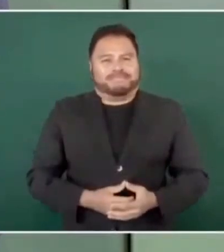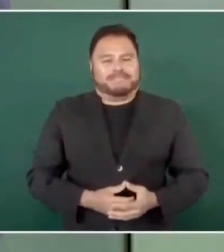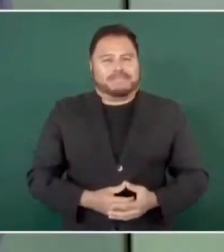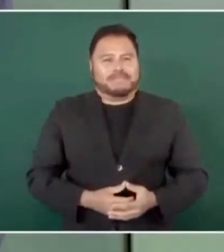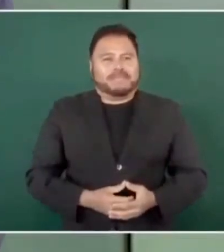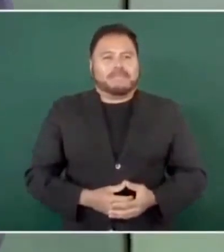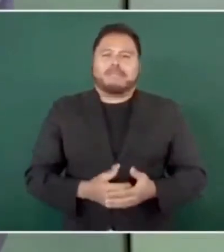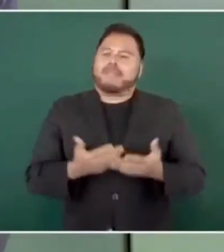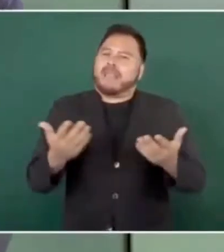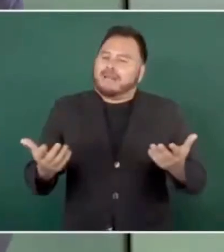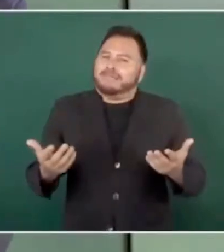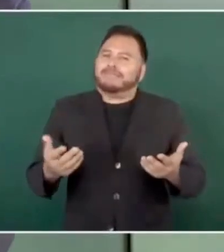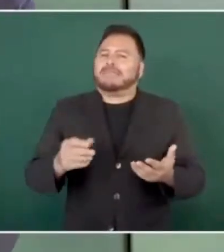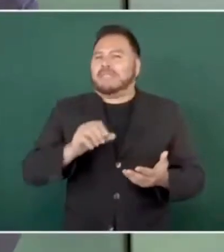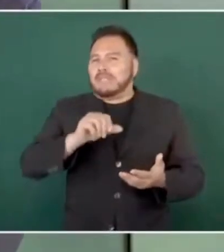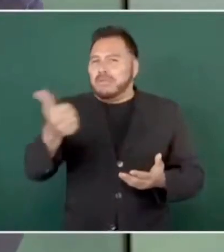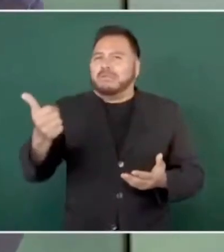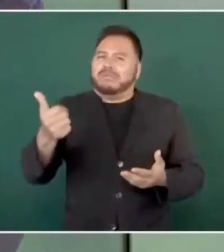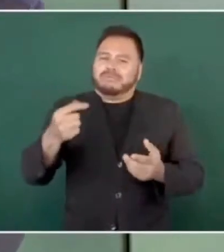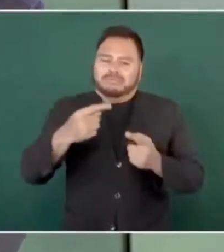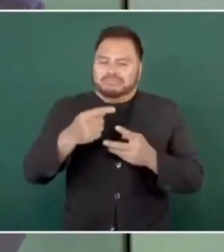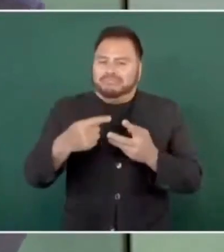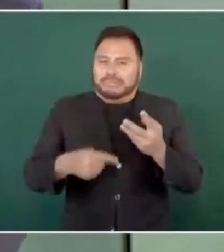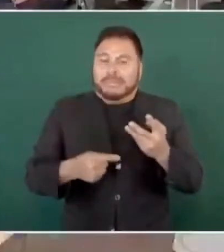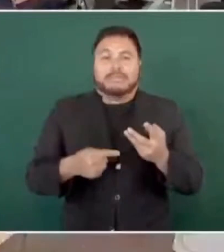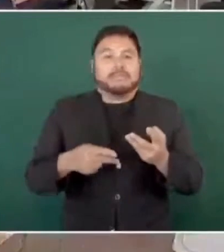Y entre otros factores, nosotros